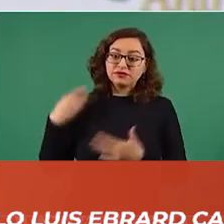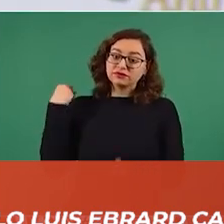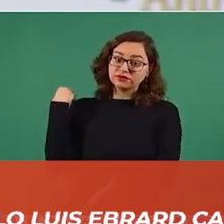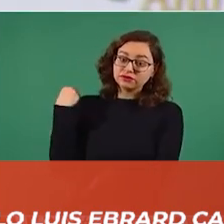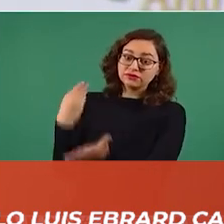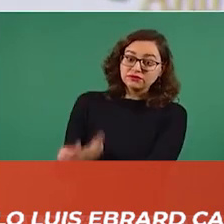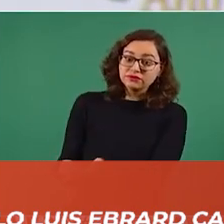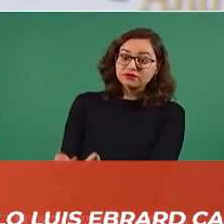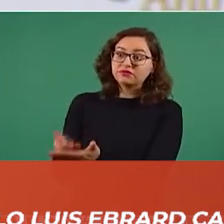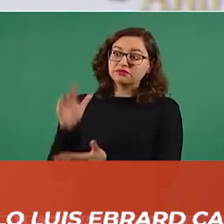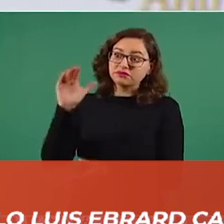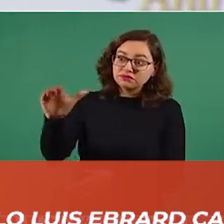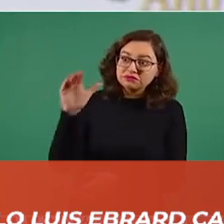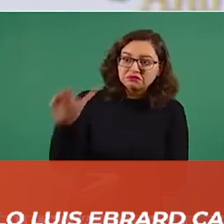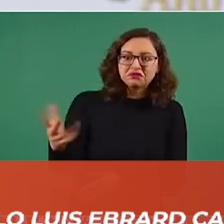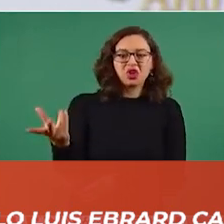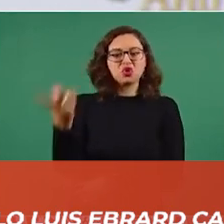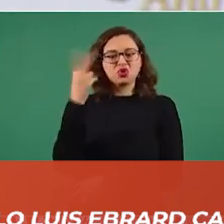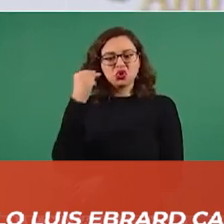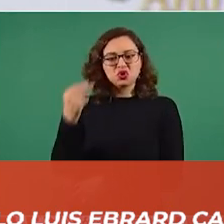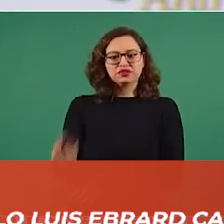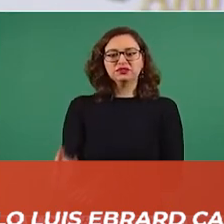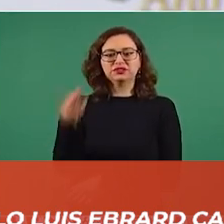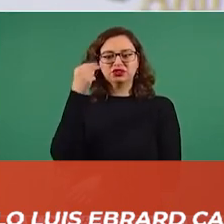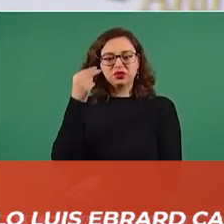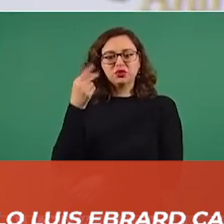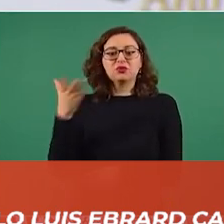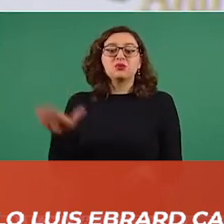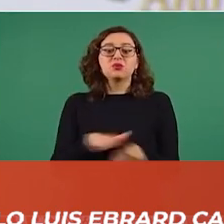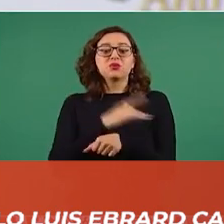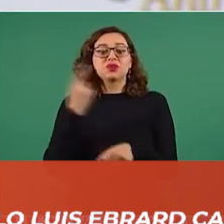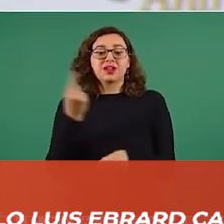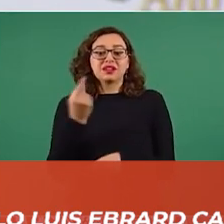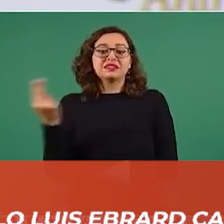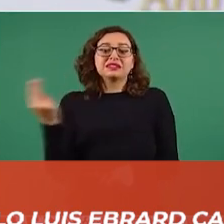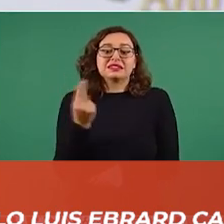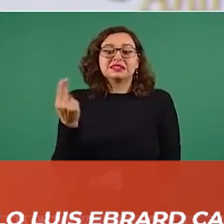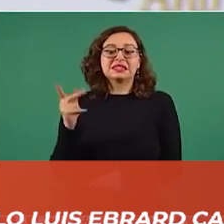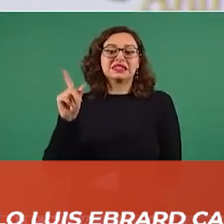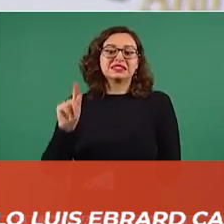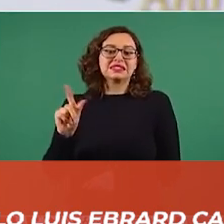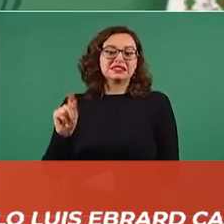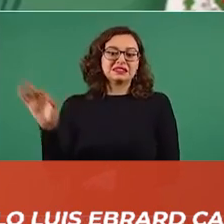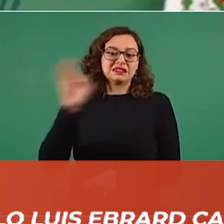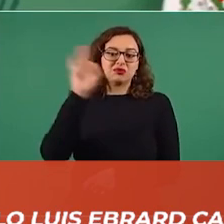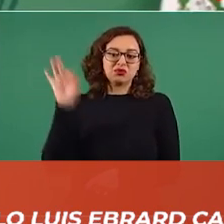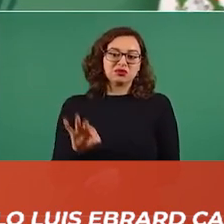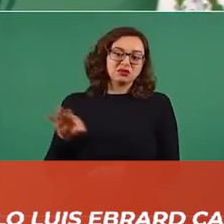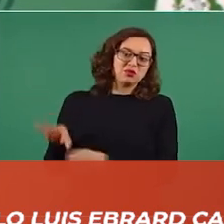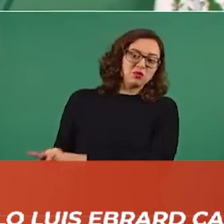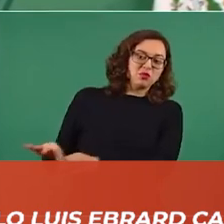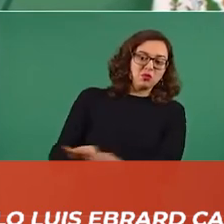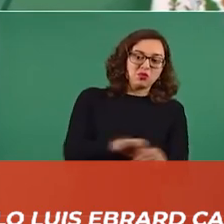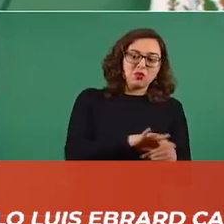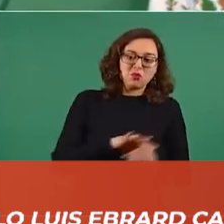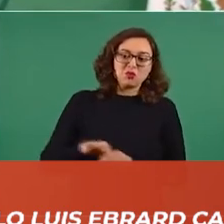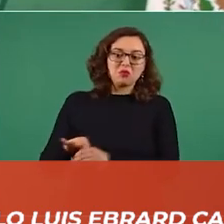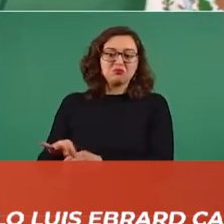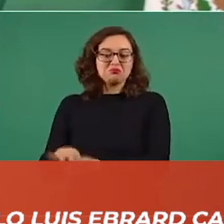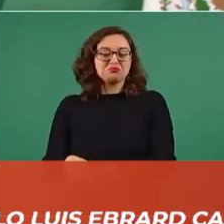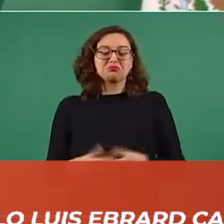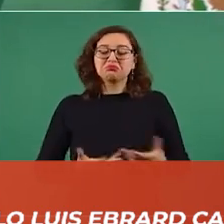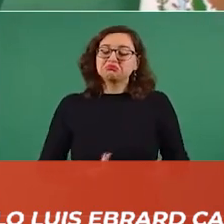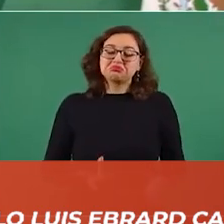2/3 partes. Se requiere tener mayoría calificada. Solo